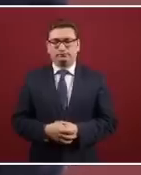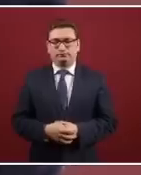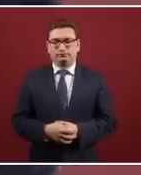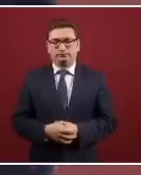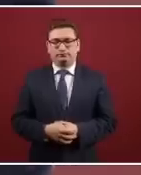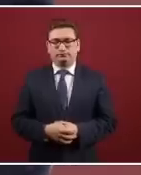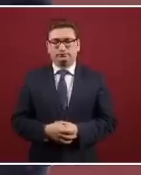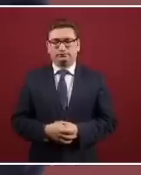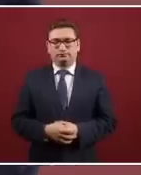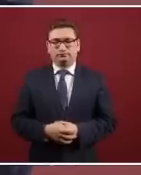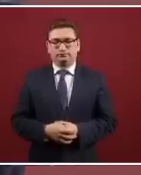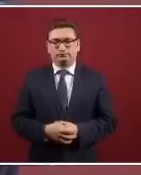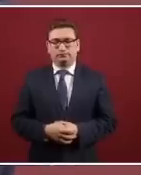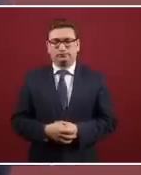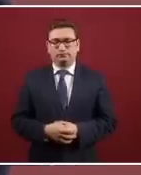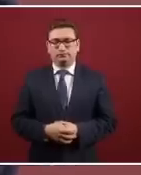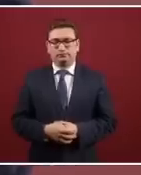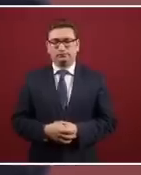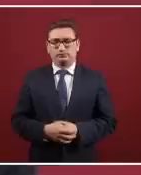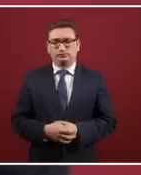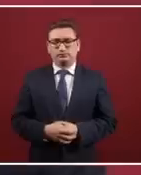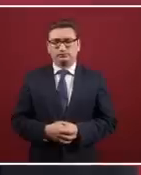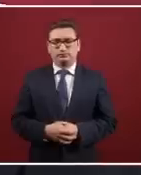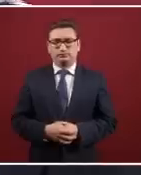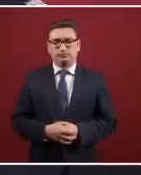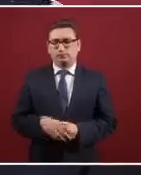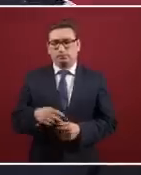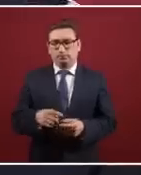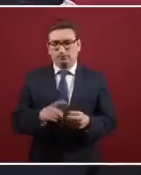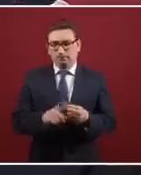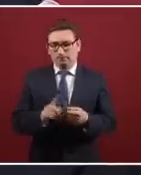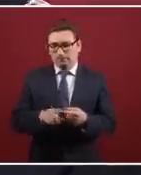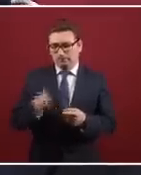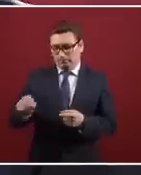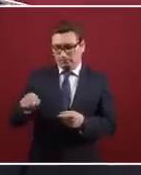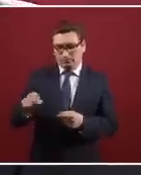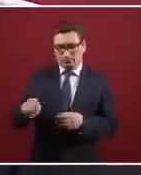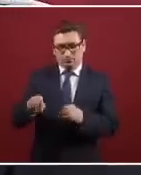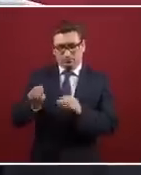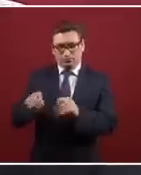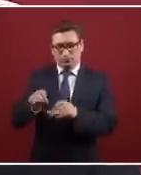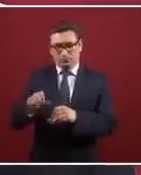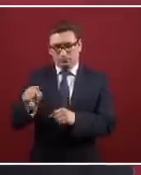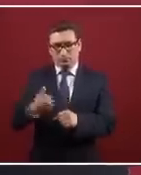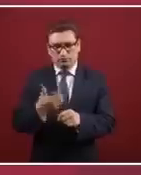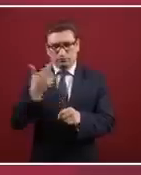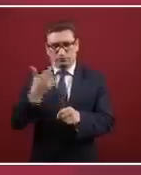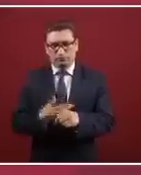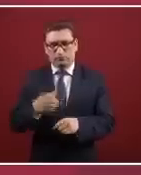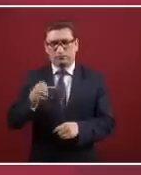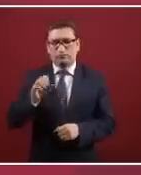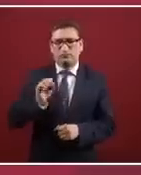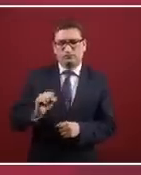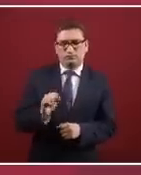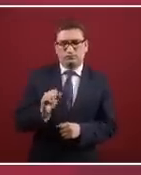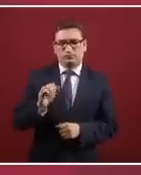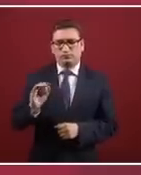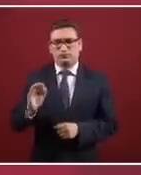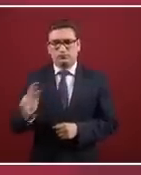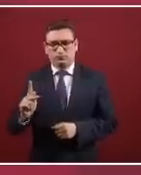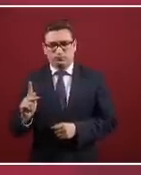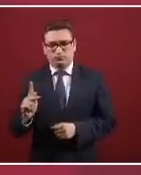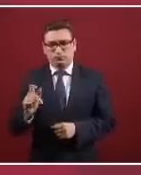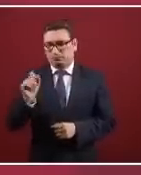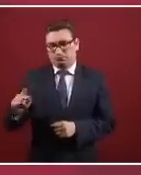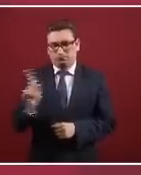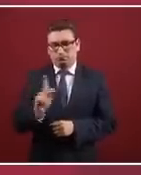la oficina, la Secretaría de la Función Pública, lo que era antes la